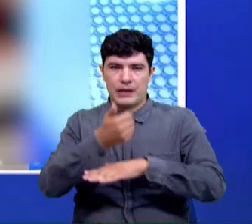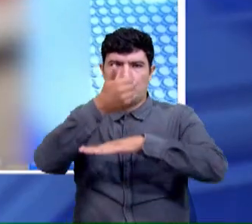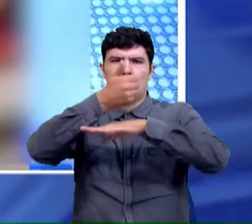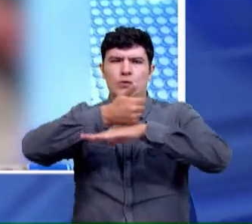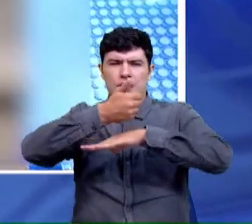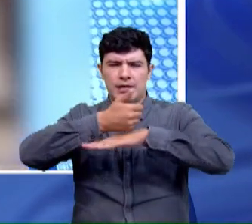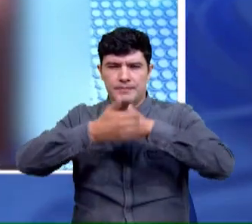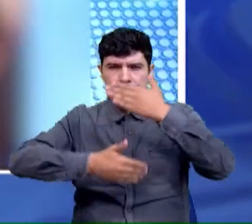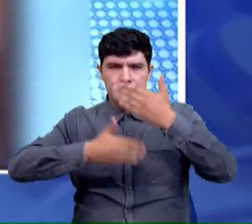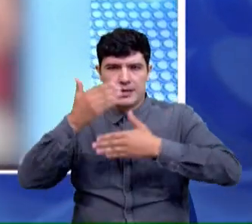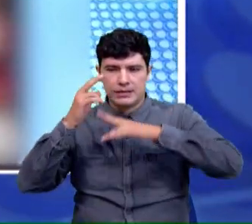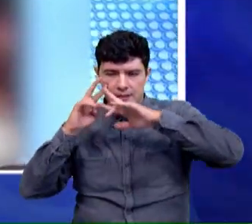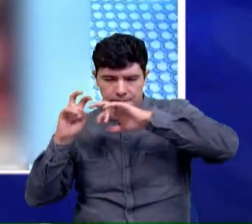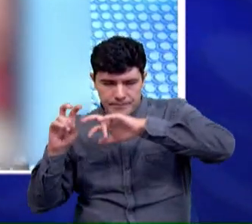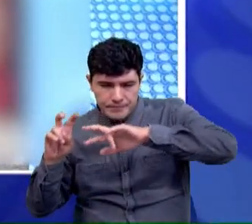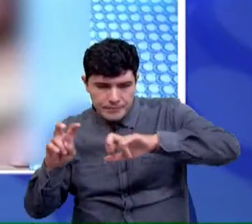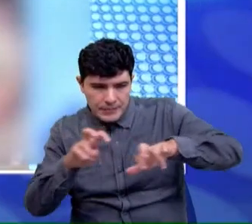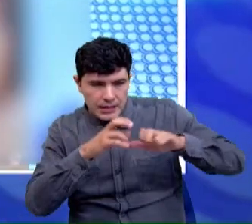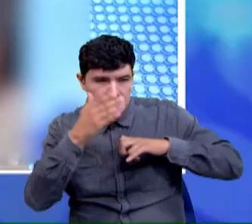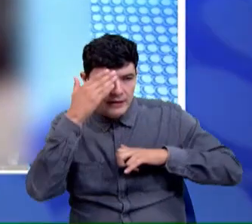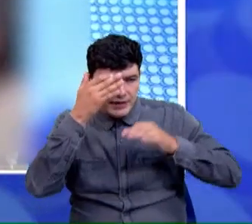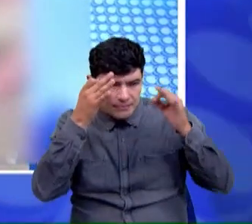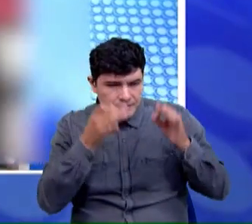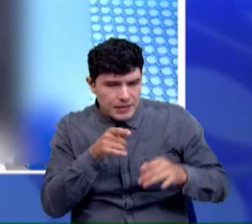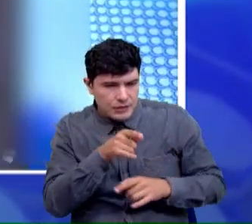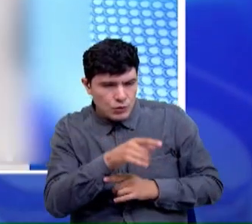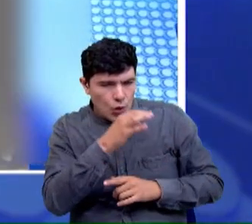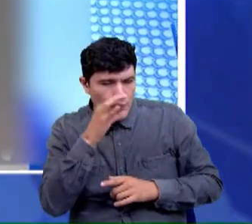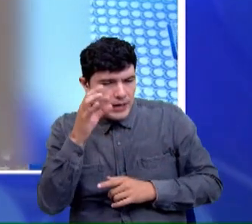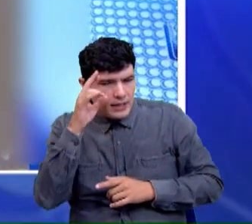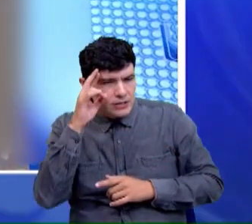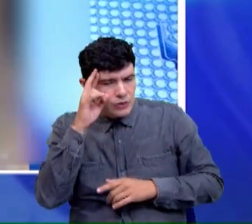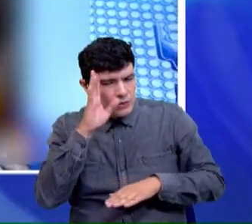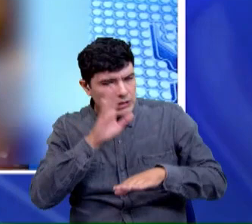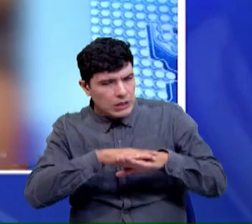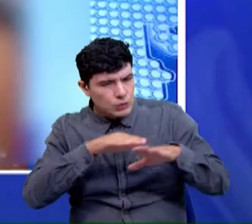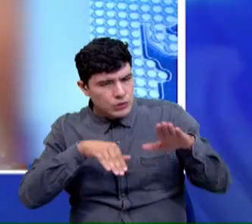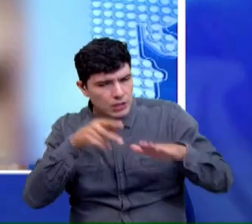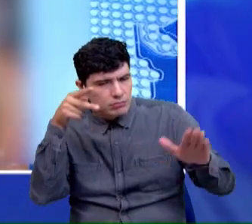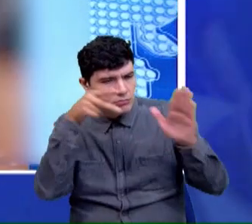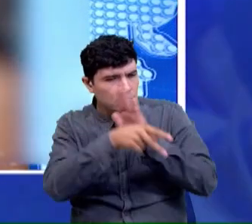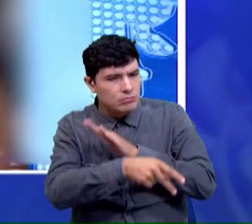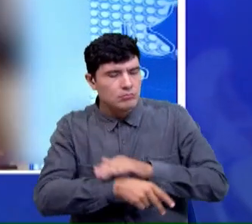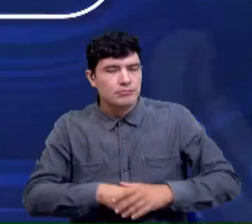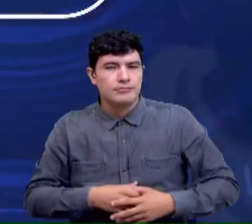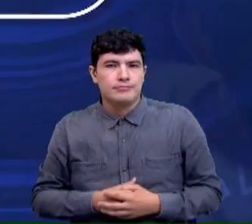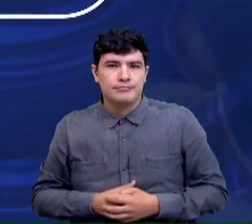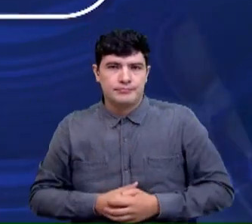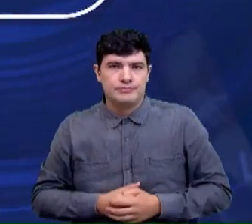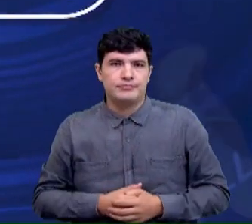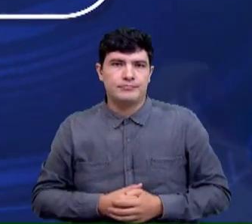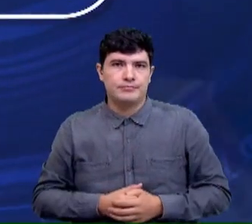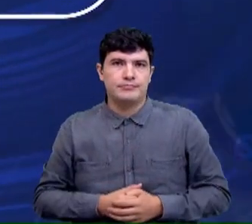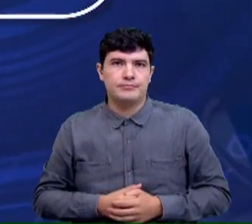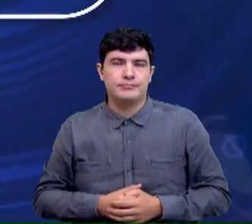autoridades investigan los casos para conocer los móviles del mismo y así dar con el paradero de los responsables.